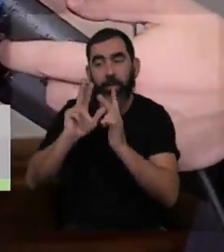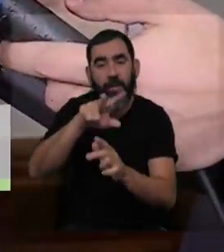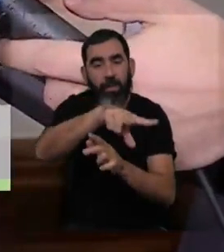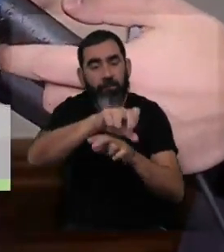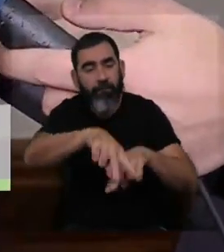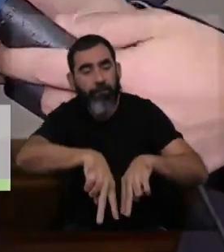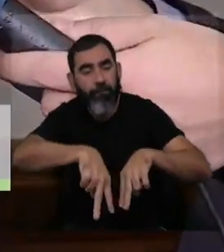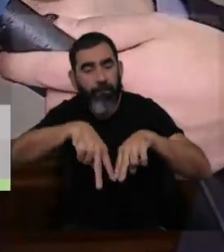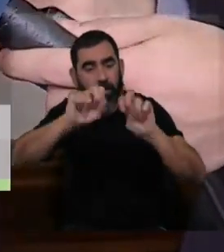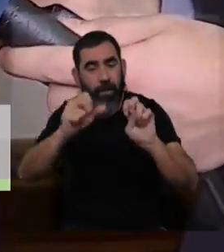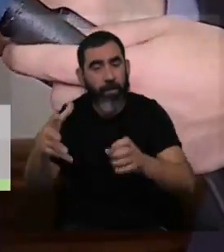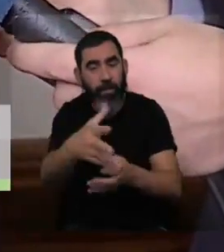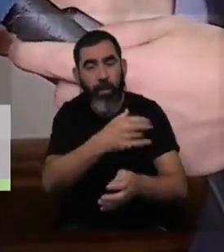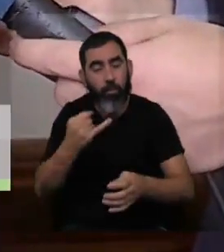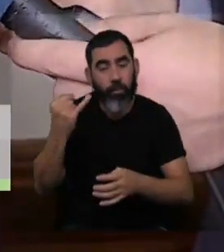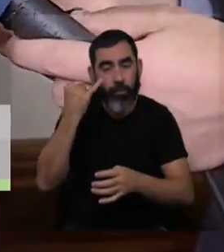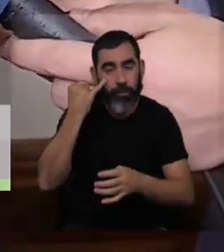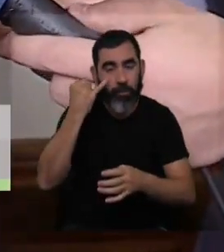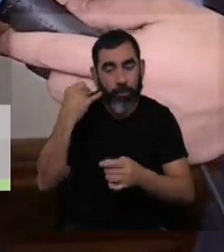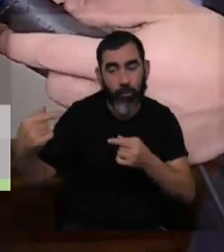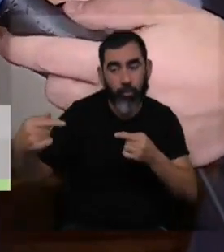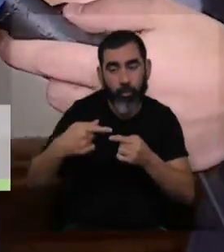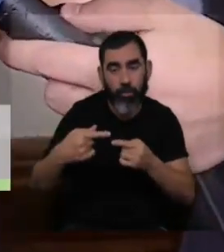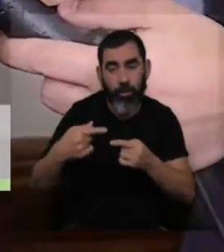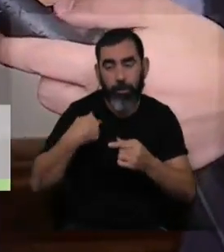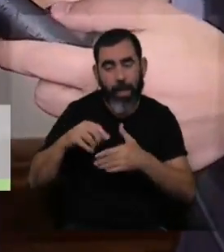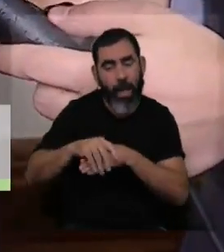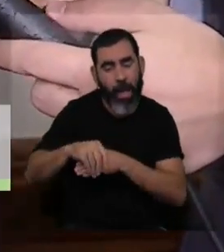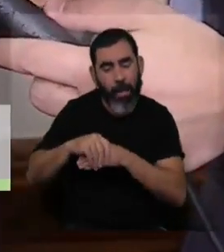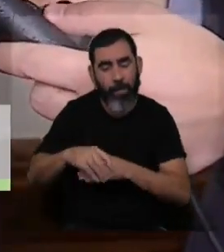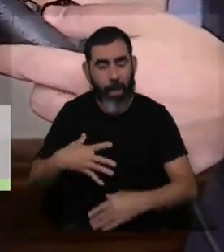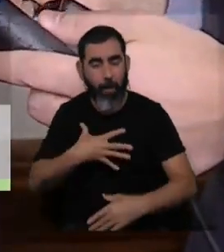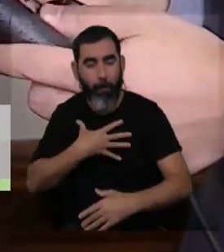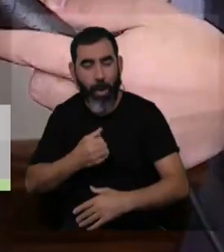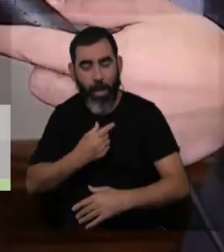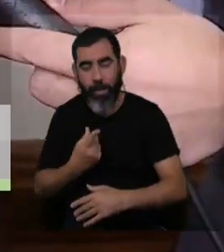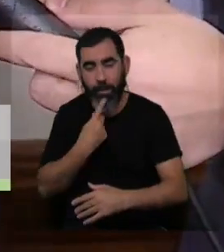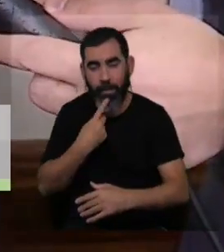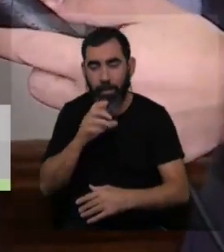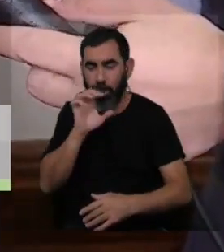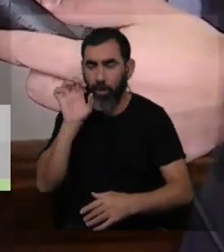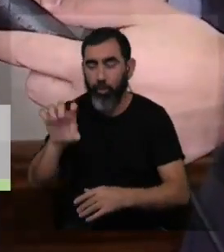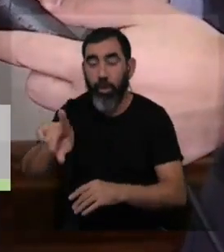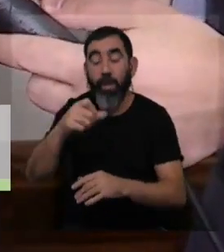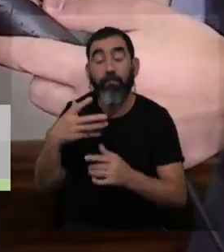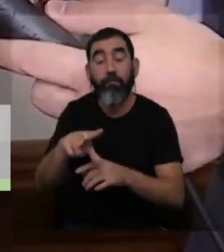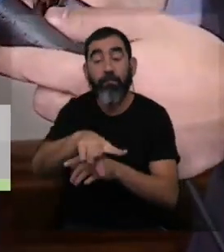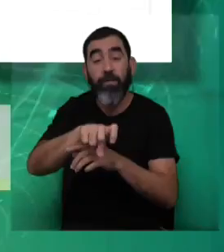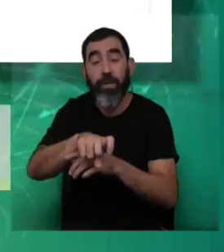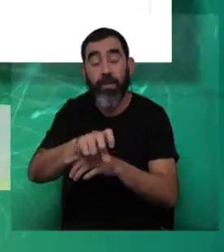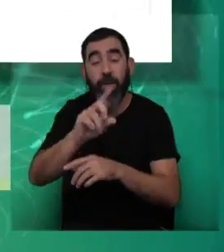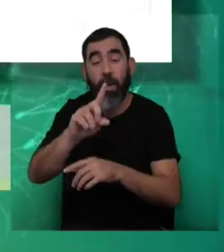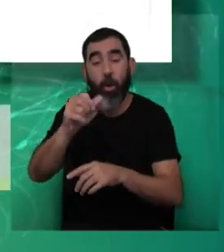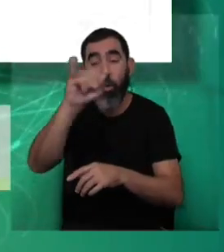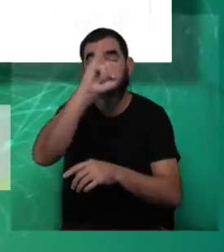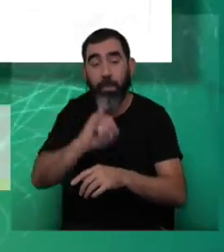que investiga las denuncias de abusos sexuales en su contra es su amiga y es blanca, además de insultar al ex fiscal de corte Juan Gómez.